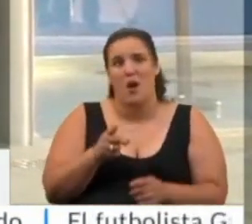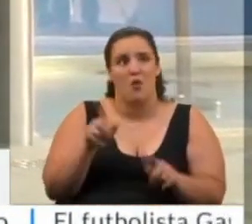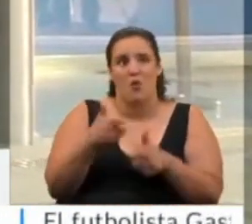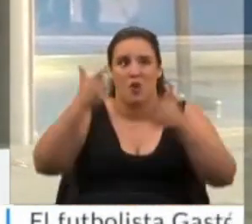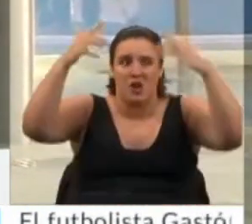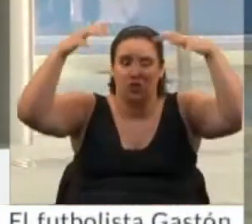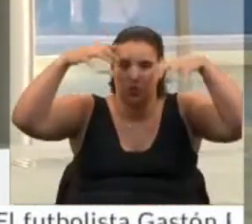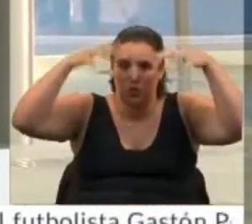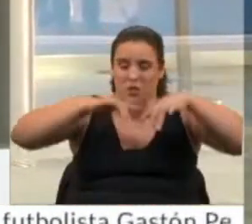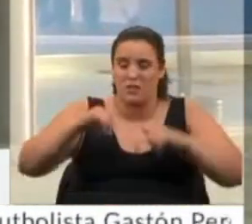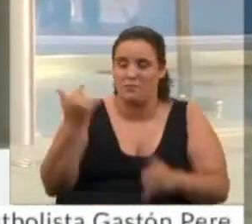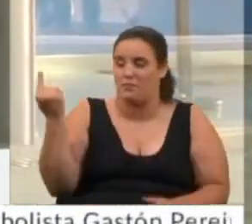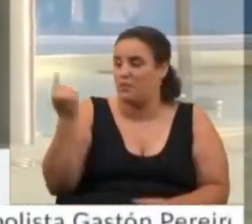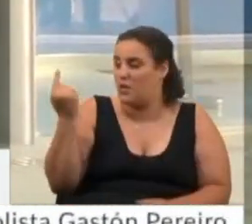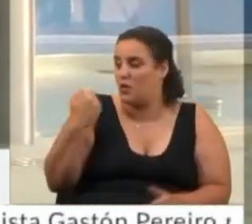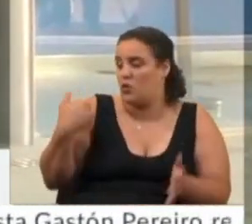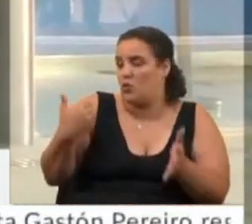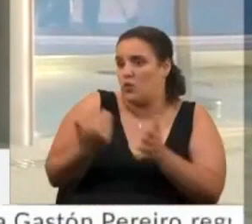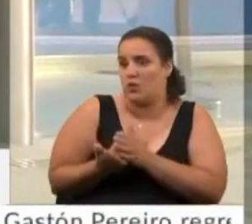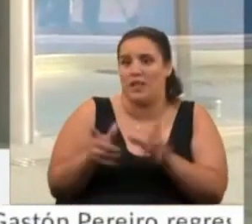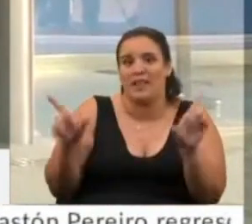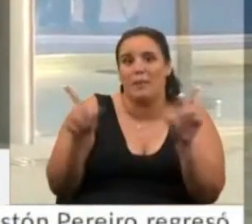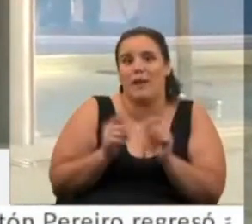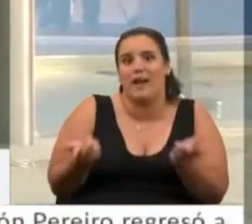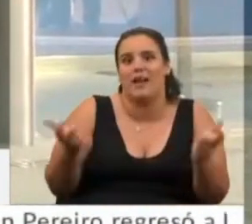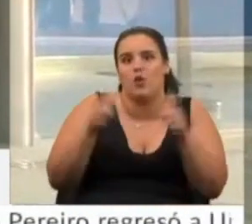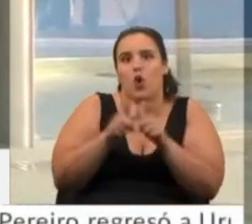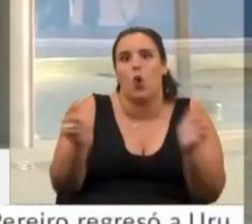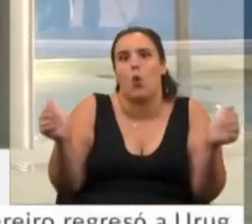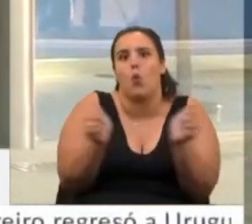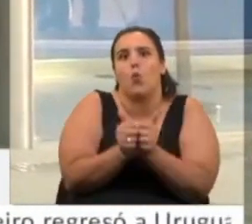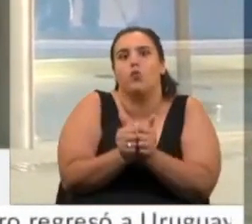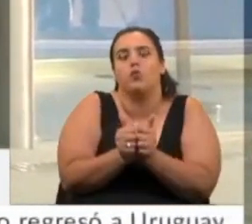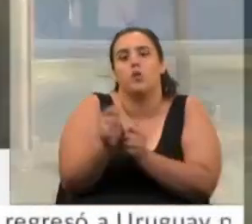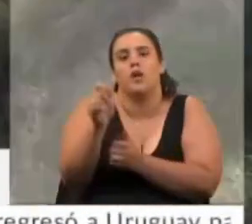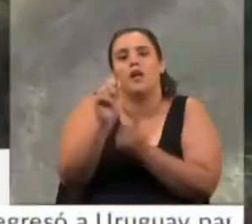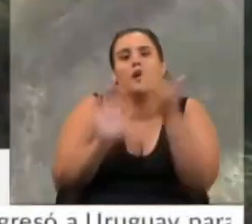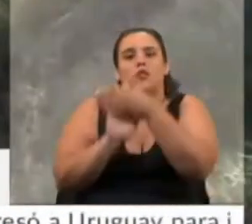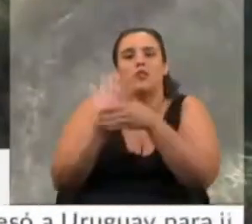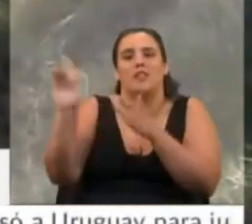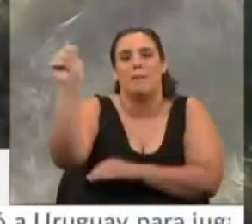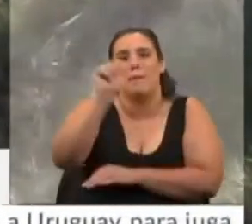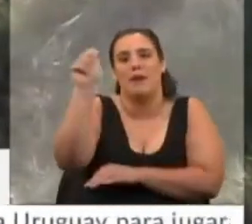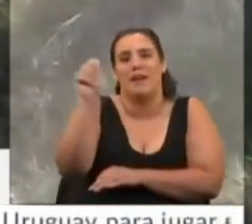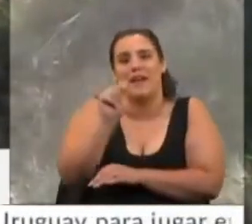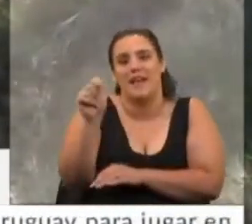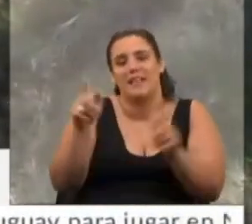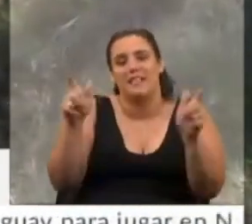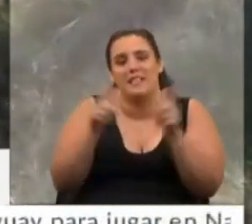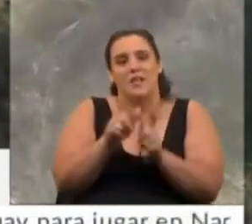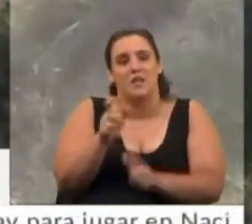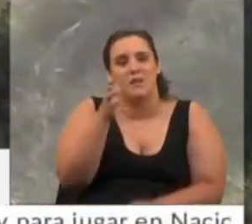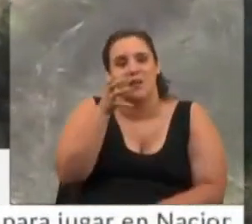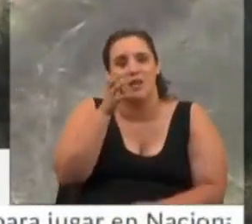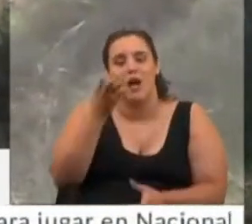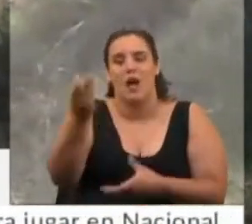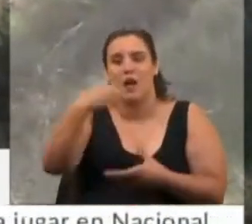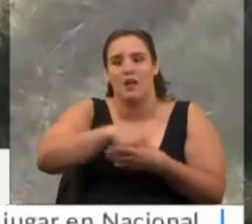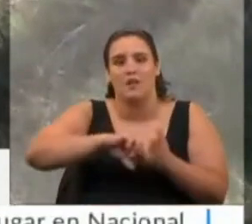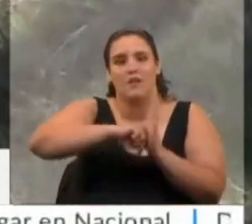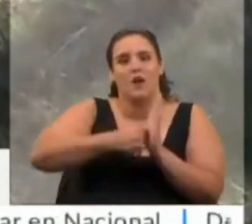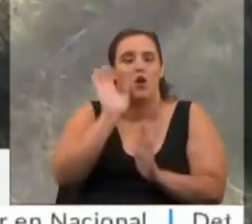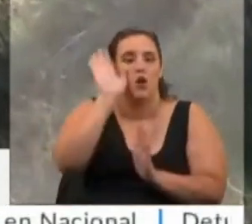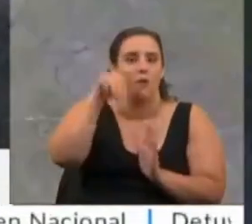precipitaciones. Hace minutos nada más acaba de culminar la reunión de la Junta Nacional de Emergencias y Reducción de Riesgos, que en este caso incluyó al Banco República y a